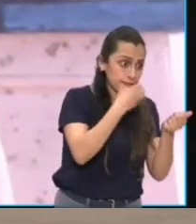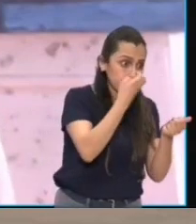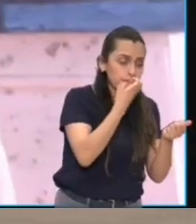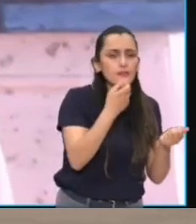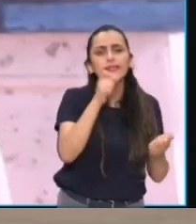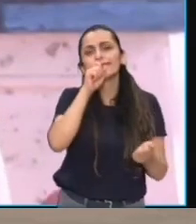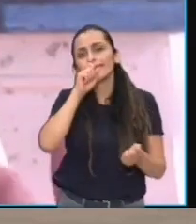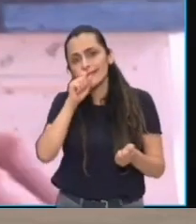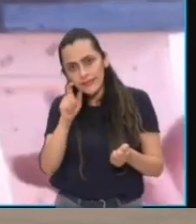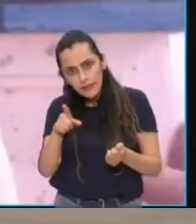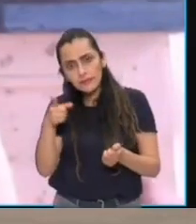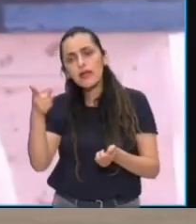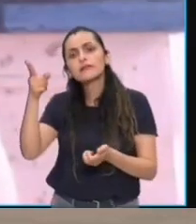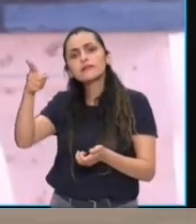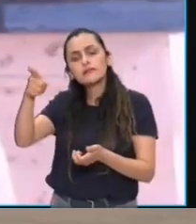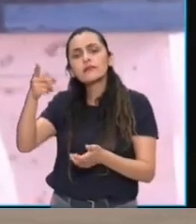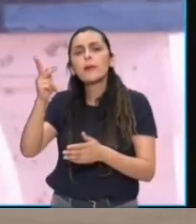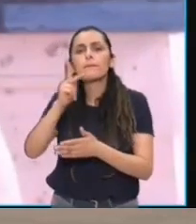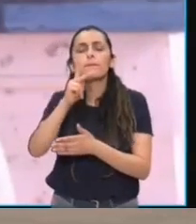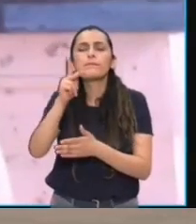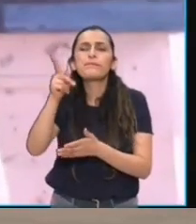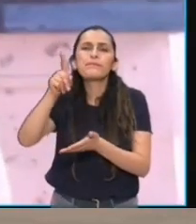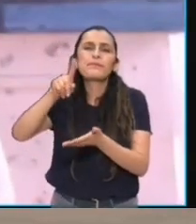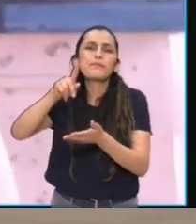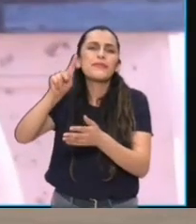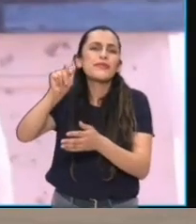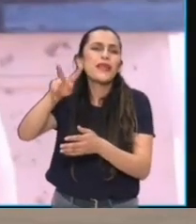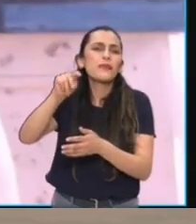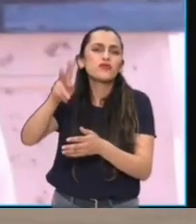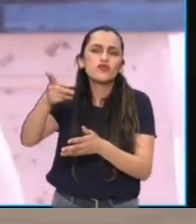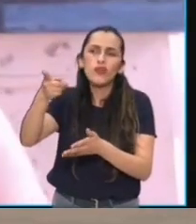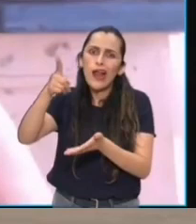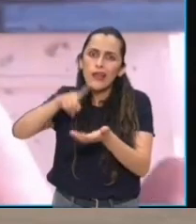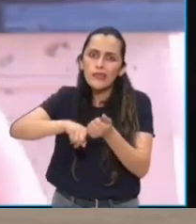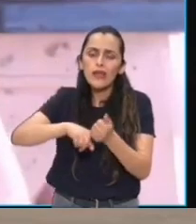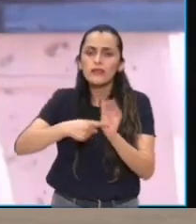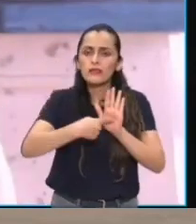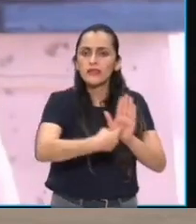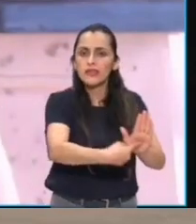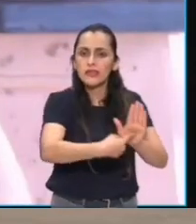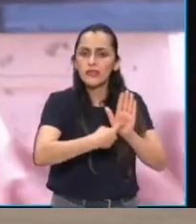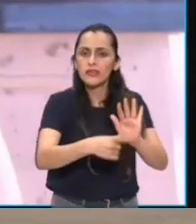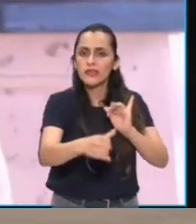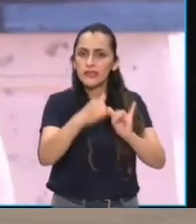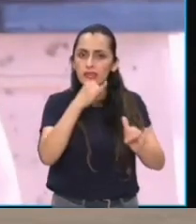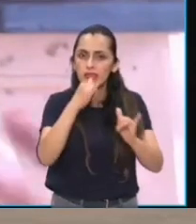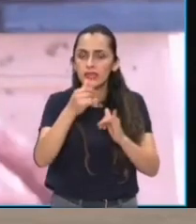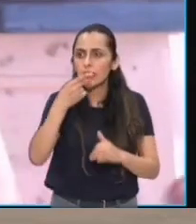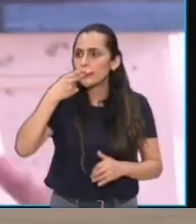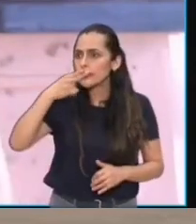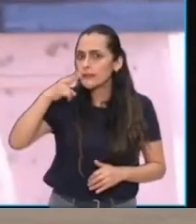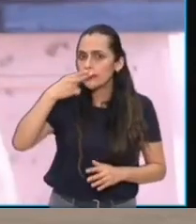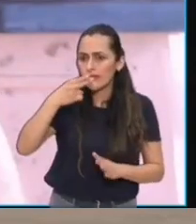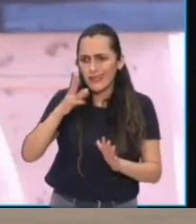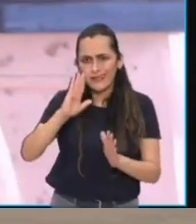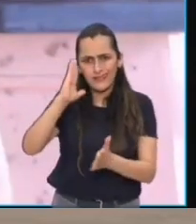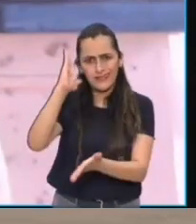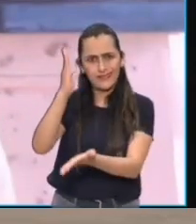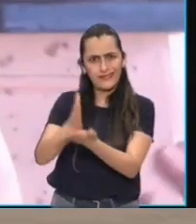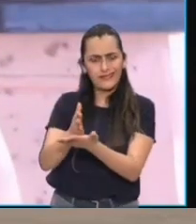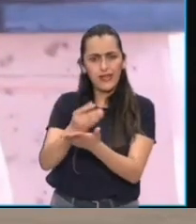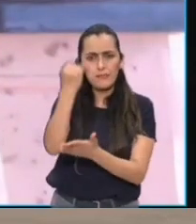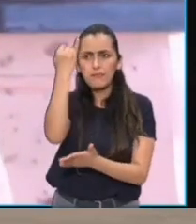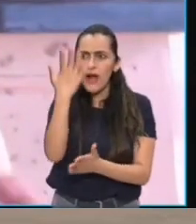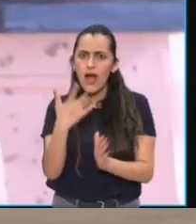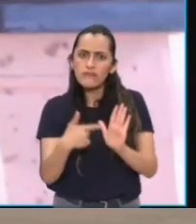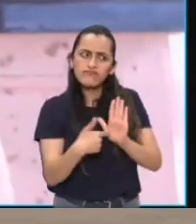programas, telenovelas, en donde se fomenta mucho el alcohol o el tabaco. Pueden suspender estas escenas y hacerlas con otro tipo de, pues digamos,